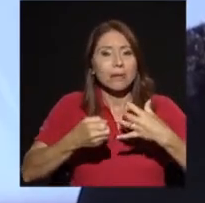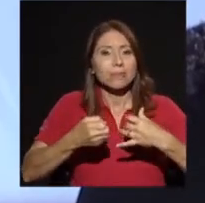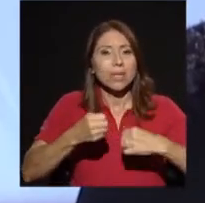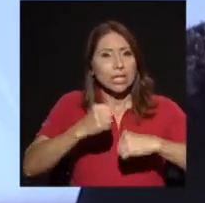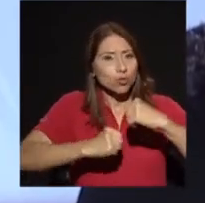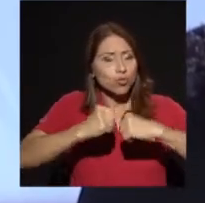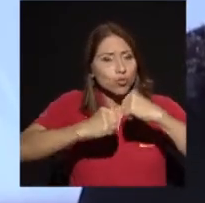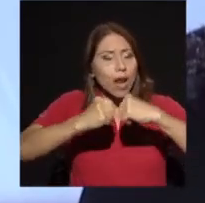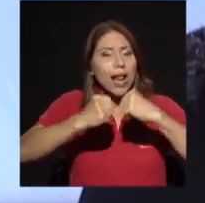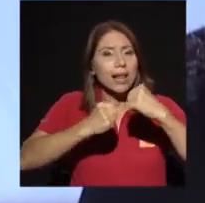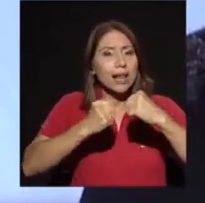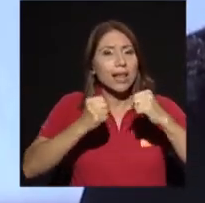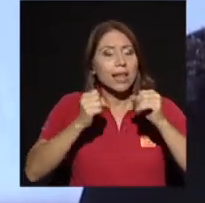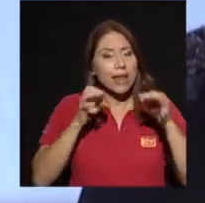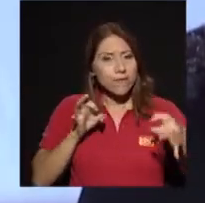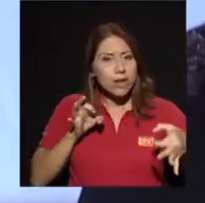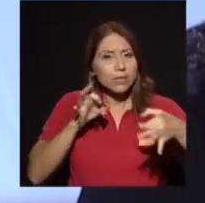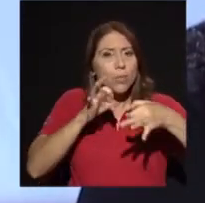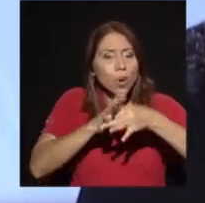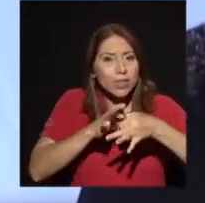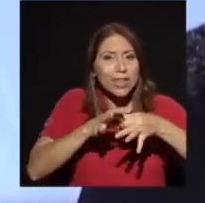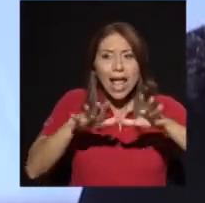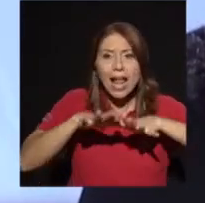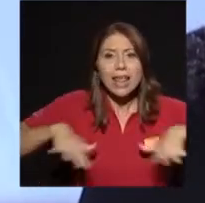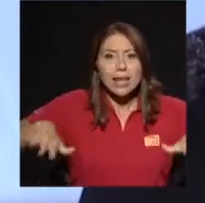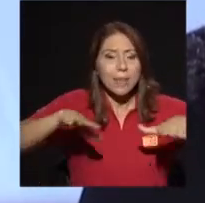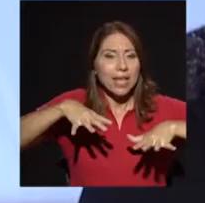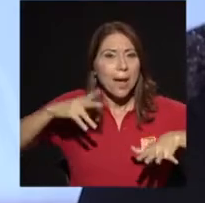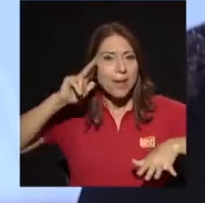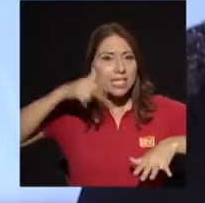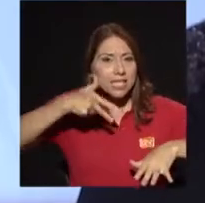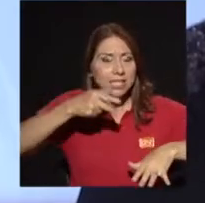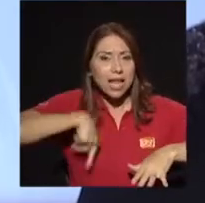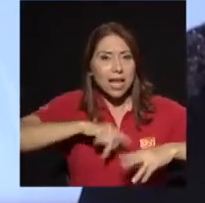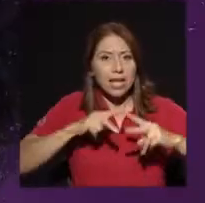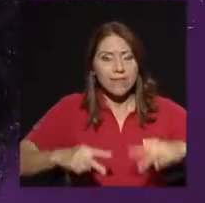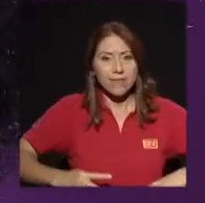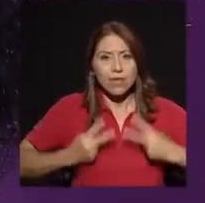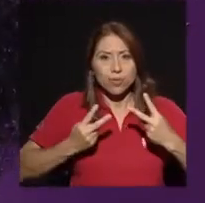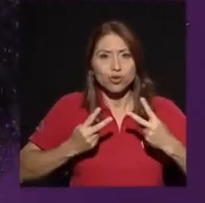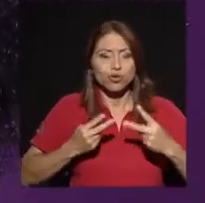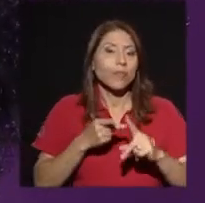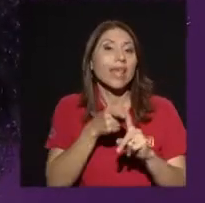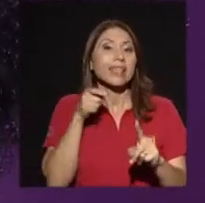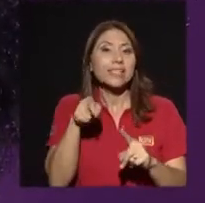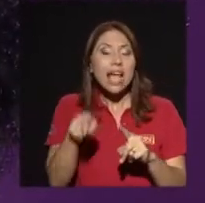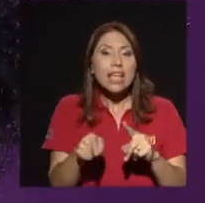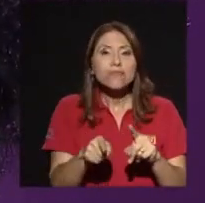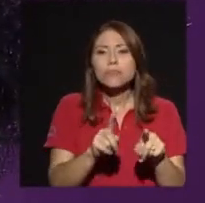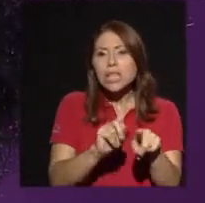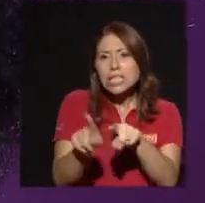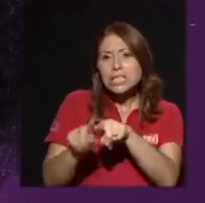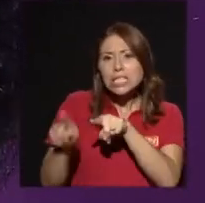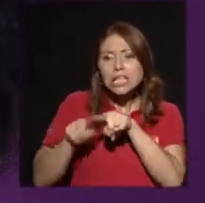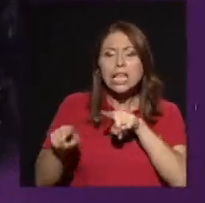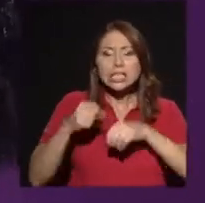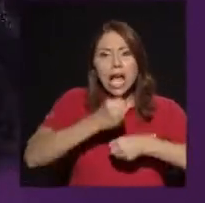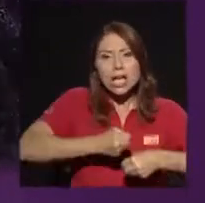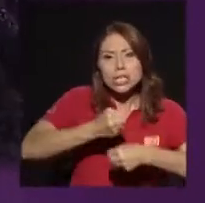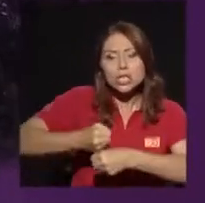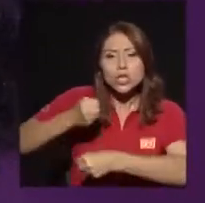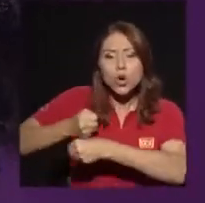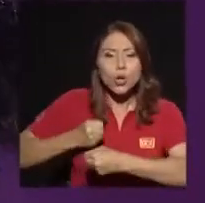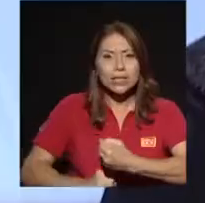¿verdad?, también a la dinámica machista en la que vivimos. Entonces, bueno, pues desde ahí surgen distintas acciones feministas, pero